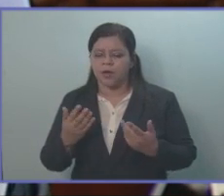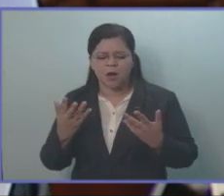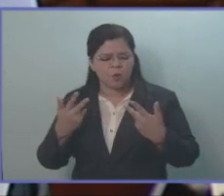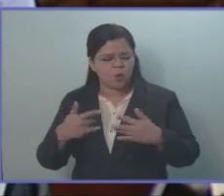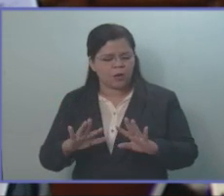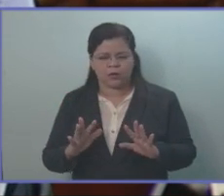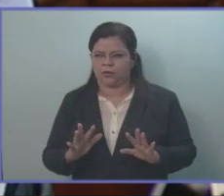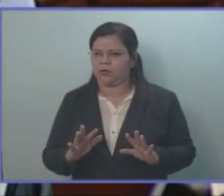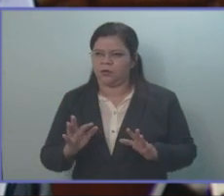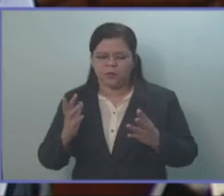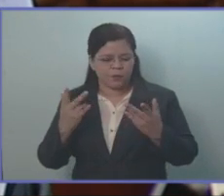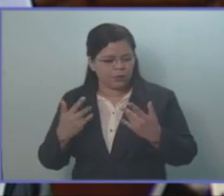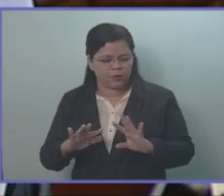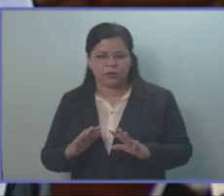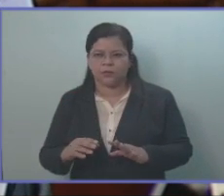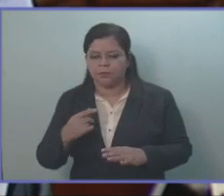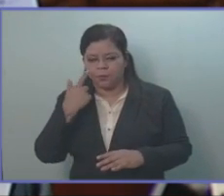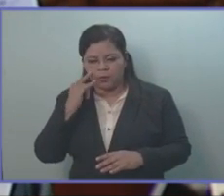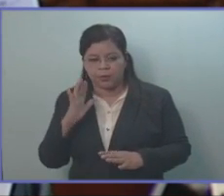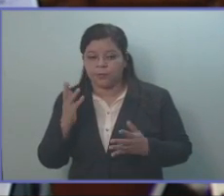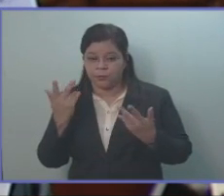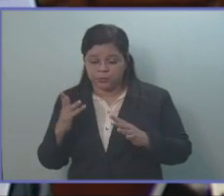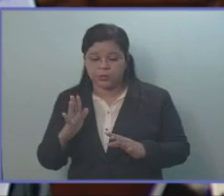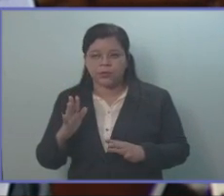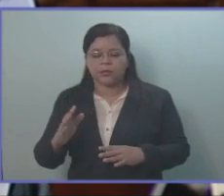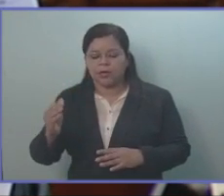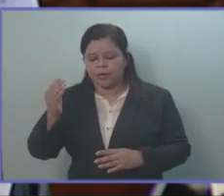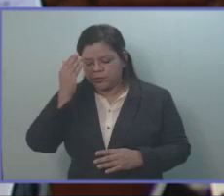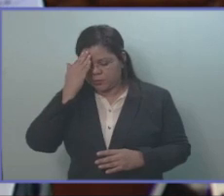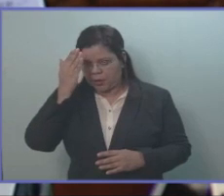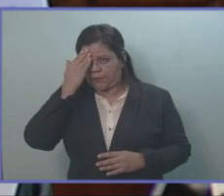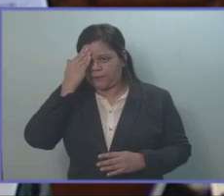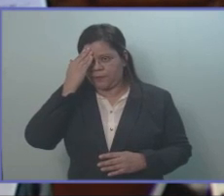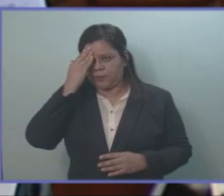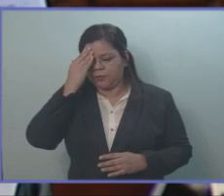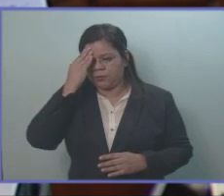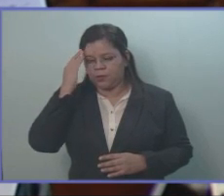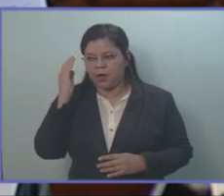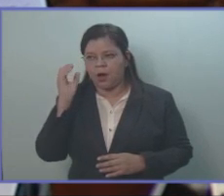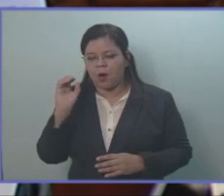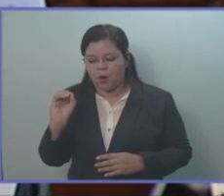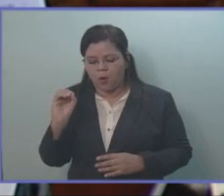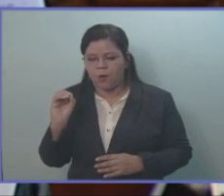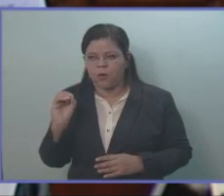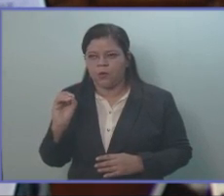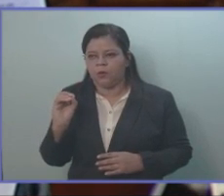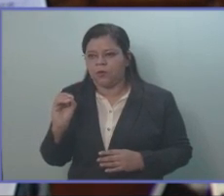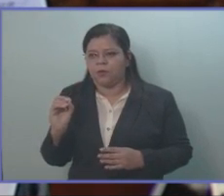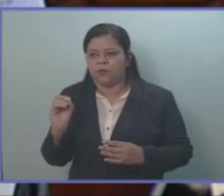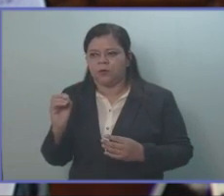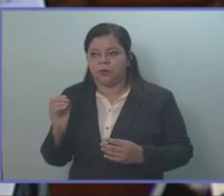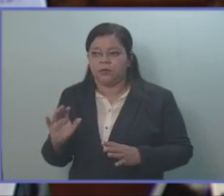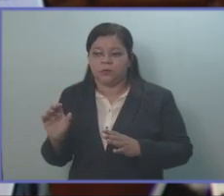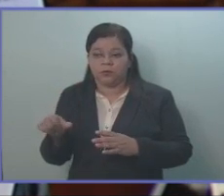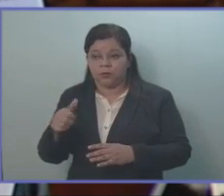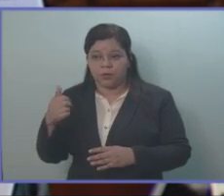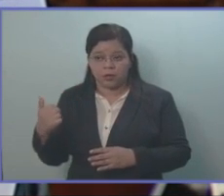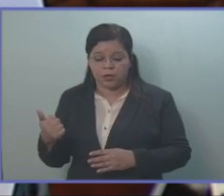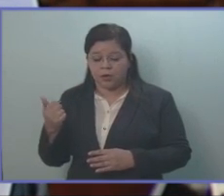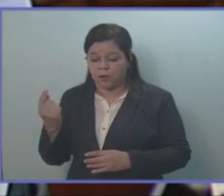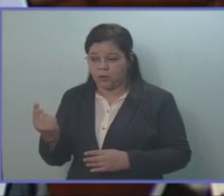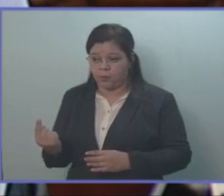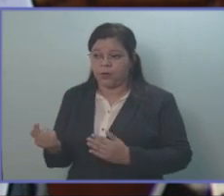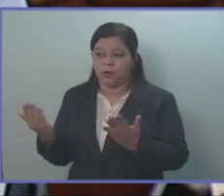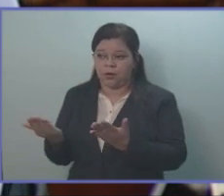cualquier caso, cuando se tenga indicios o conocimiento de la participación o comisión